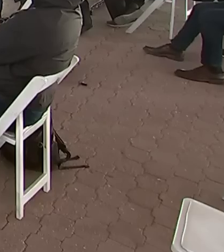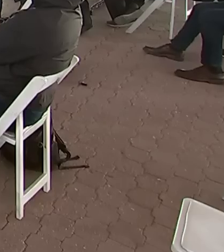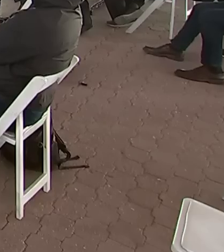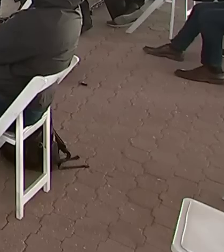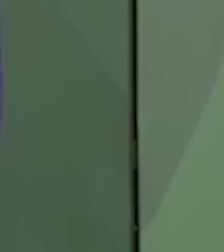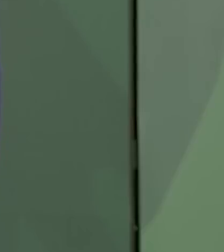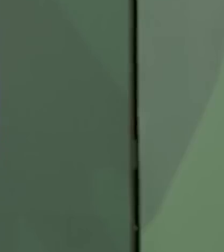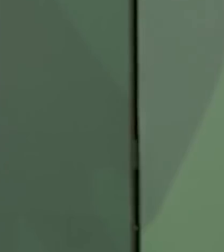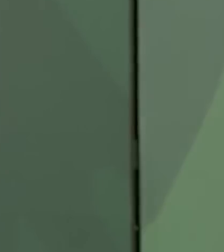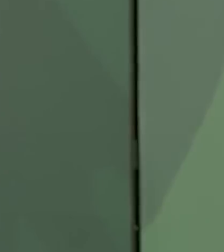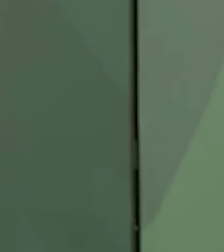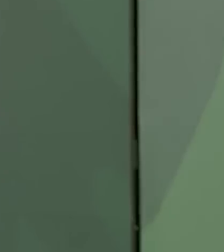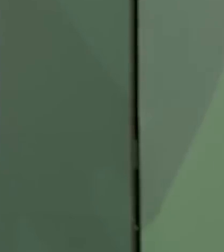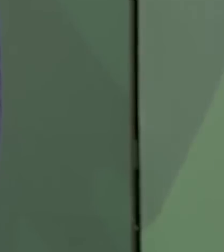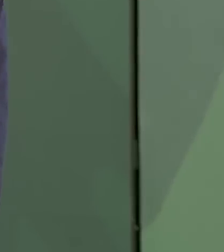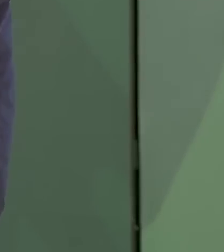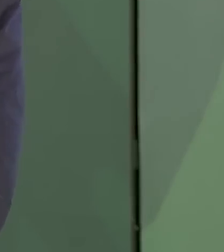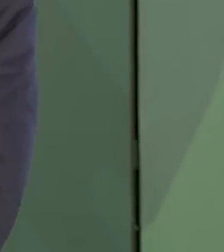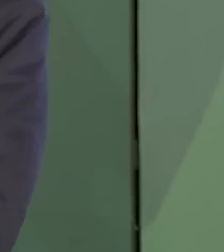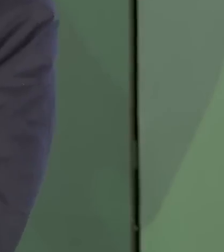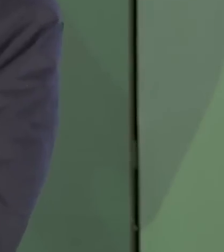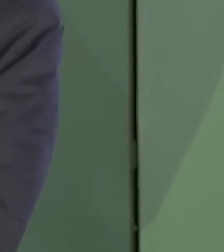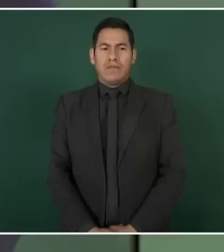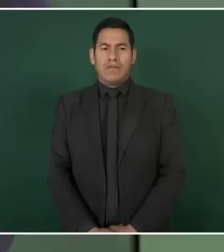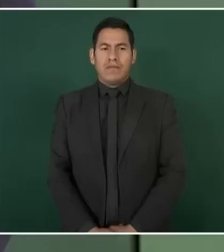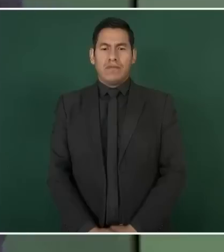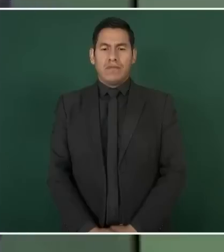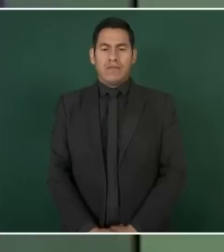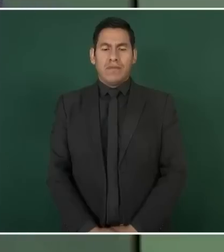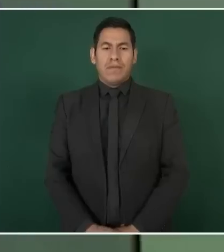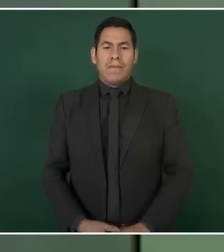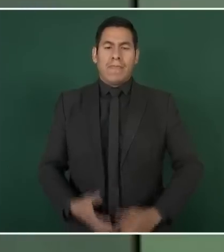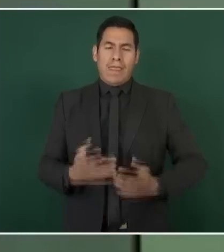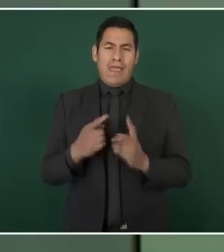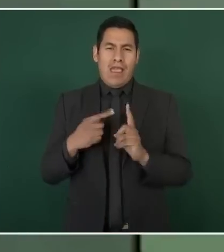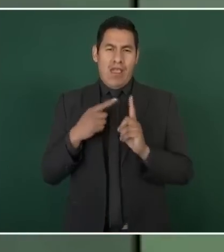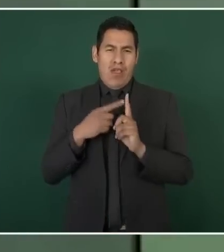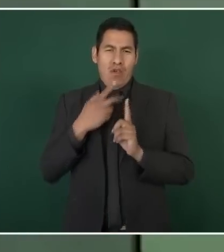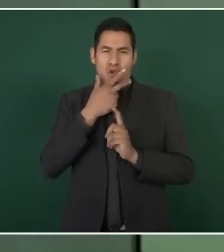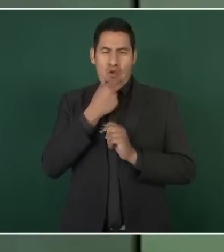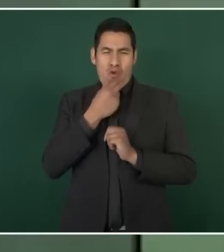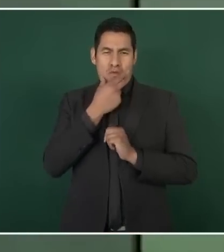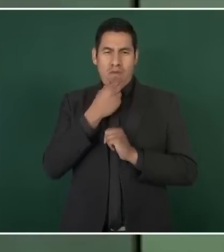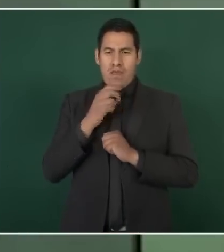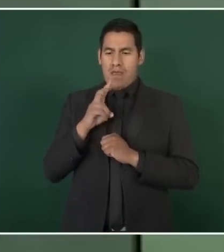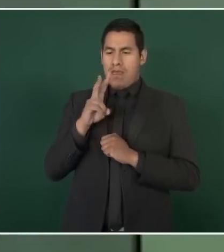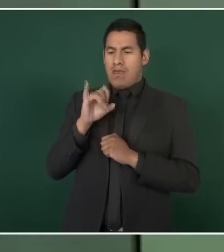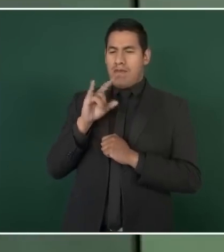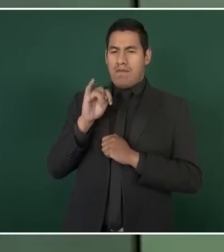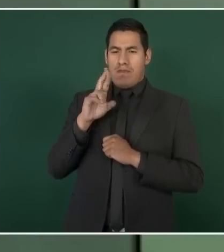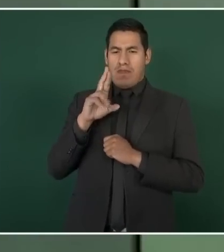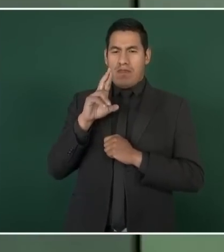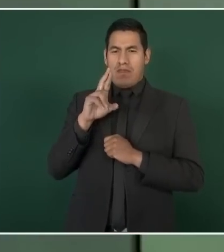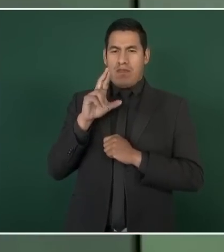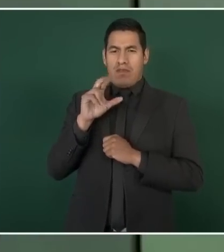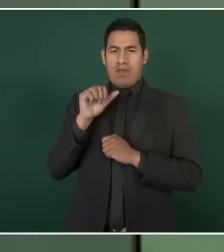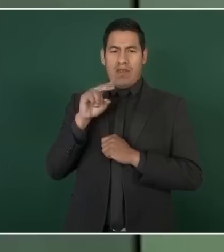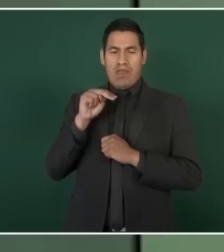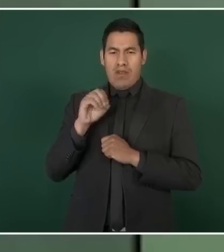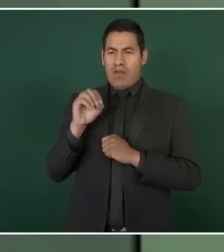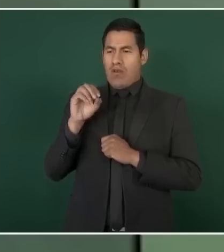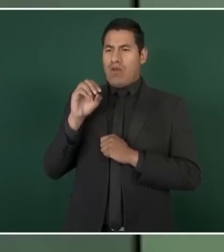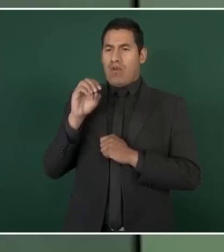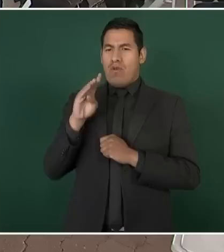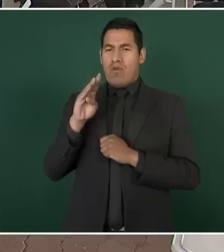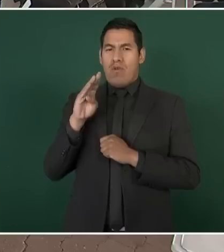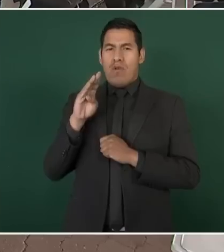régimen porfirista y de Victoriano Huerta y sus chacales, participó